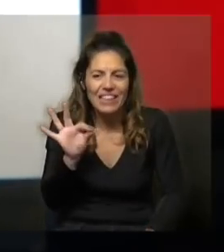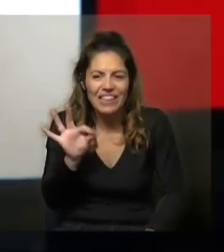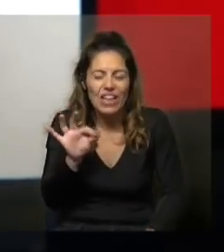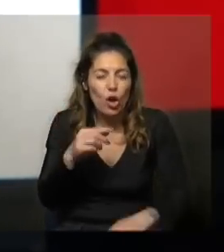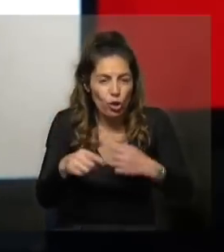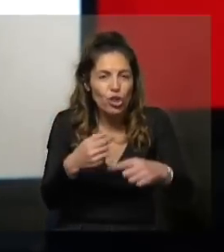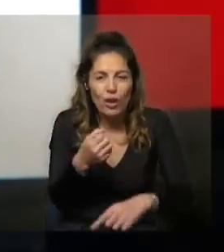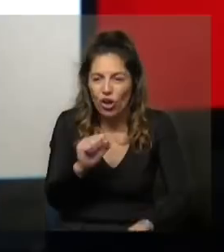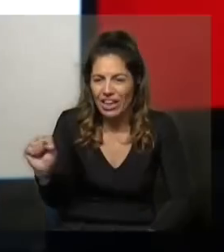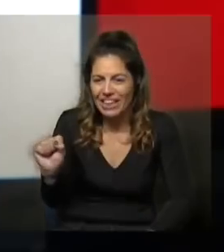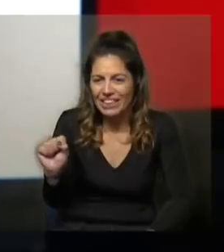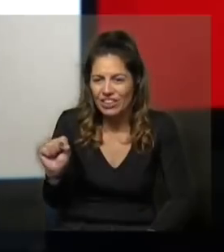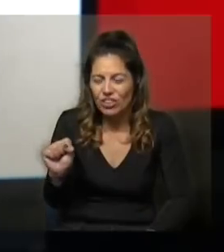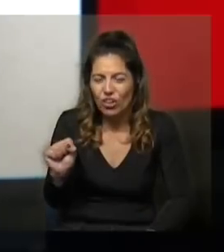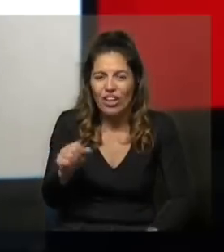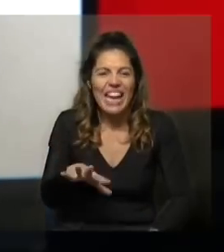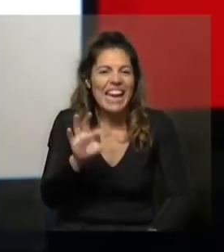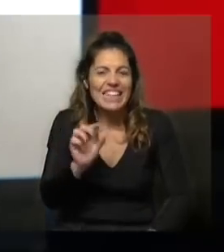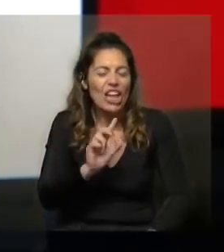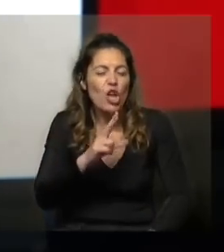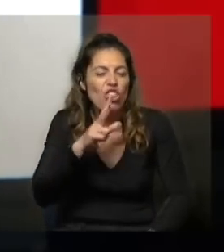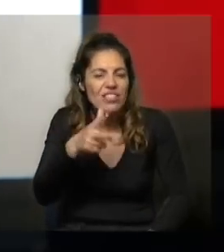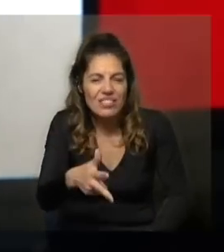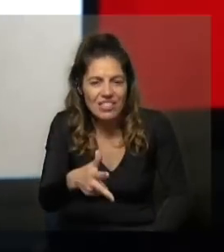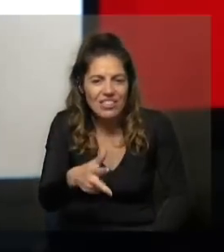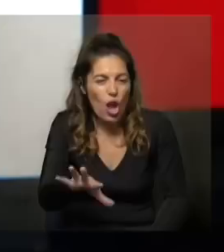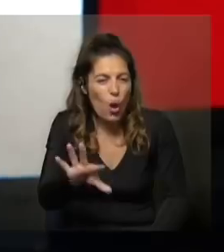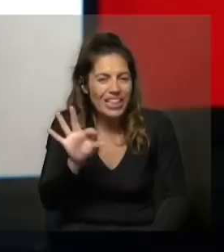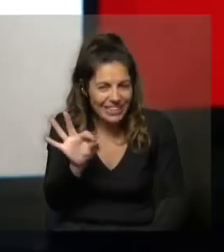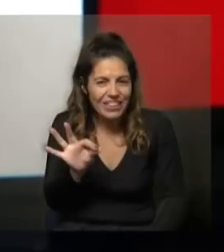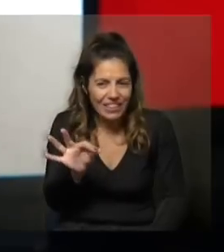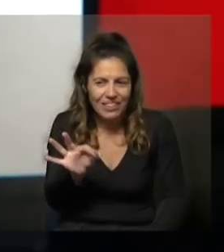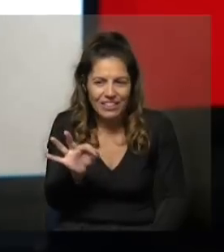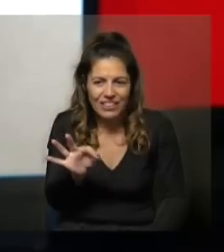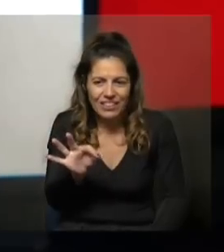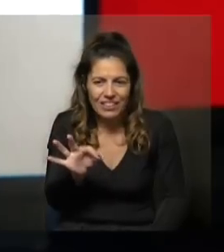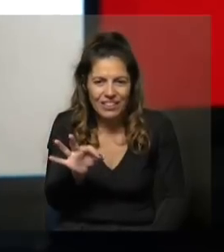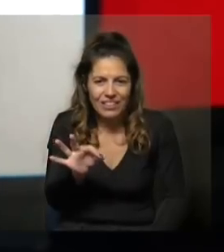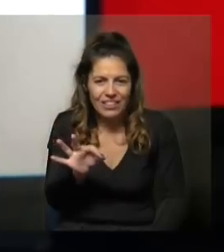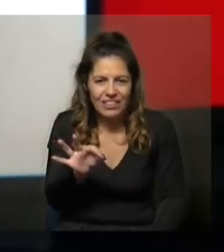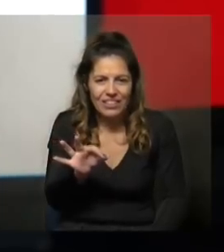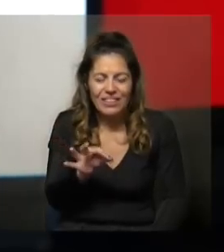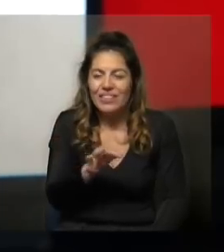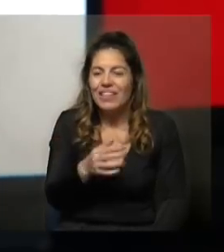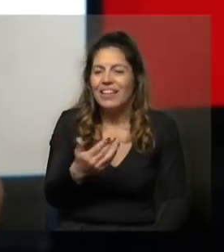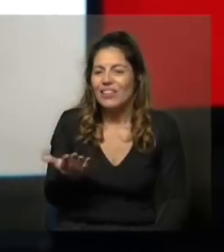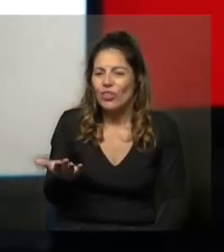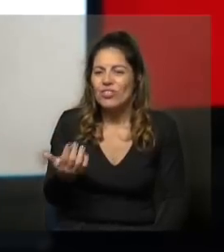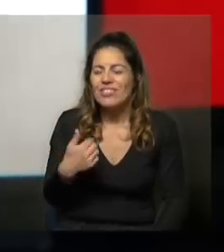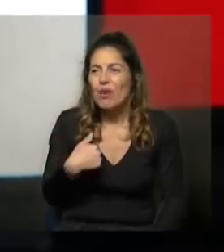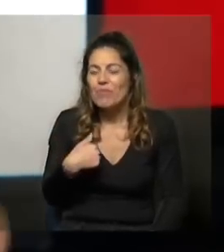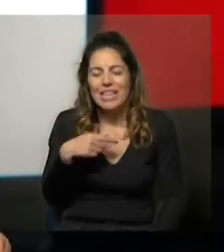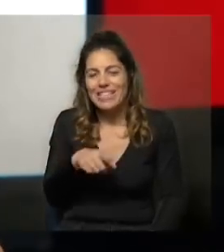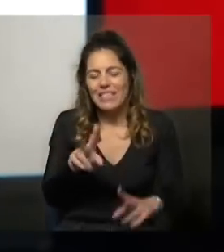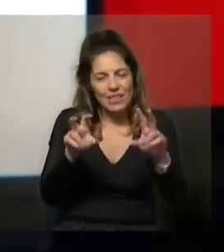este delito eligen no decir él lo eligen claro entonces si algo me